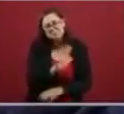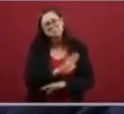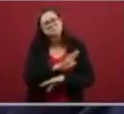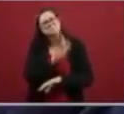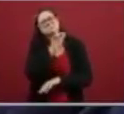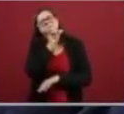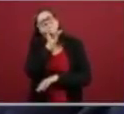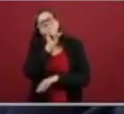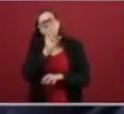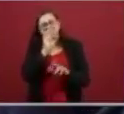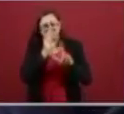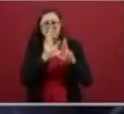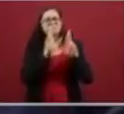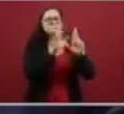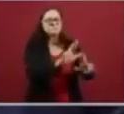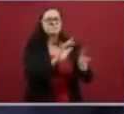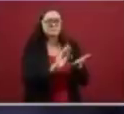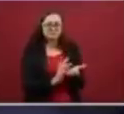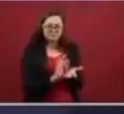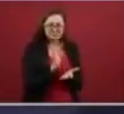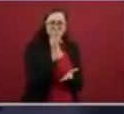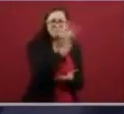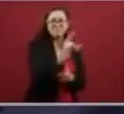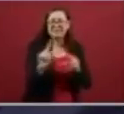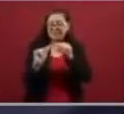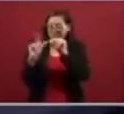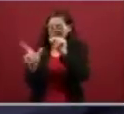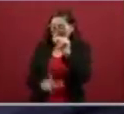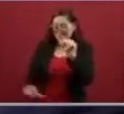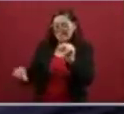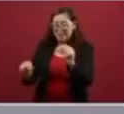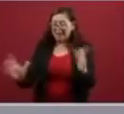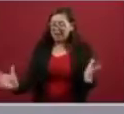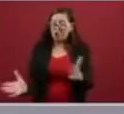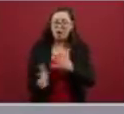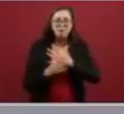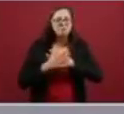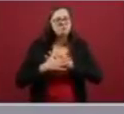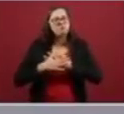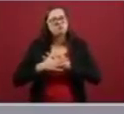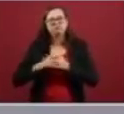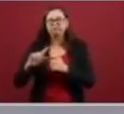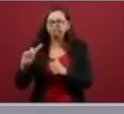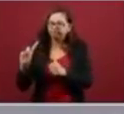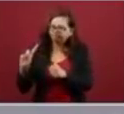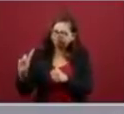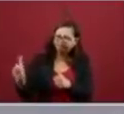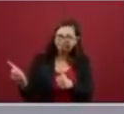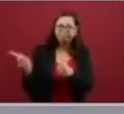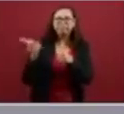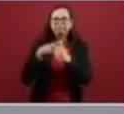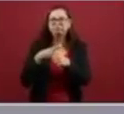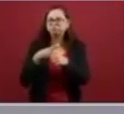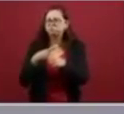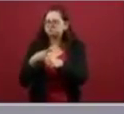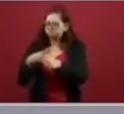México está por encima de cualquier facción,